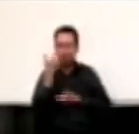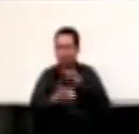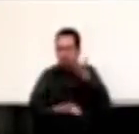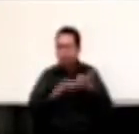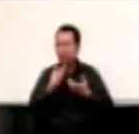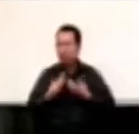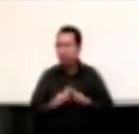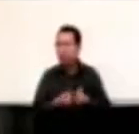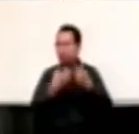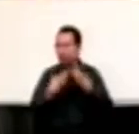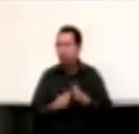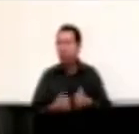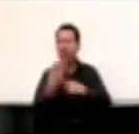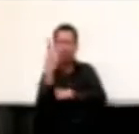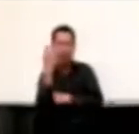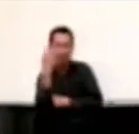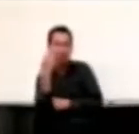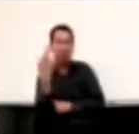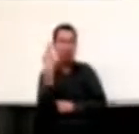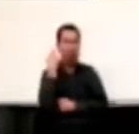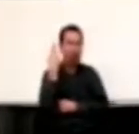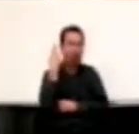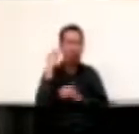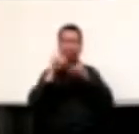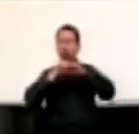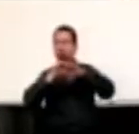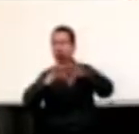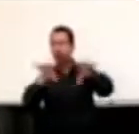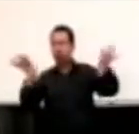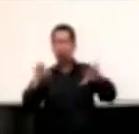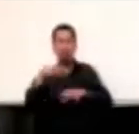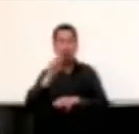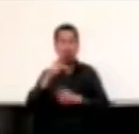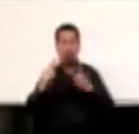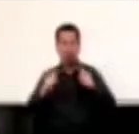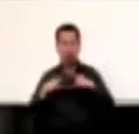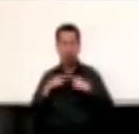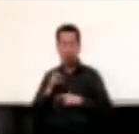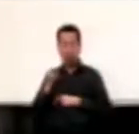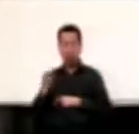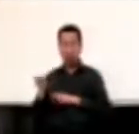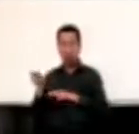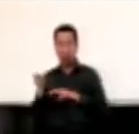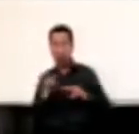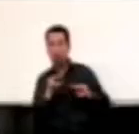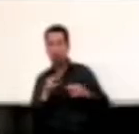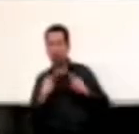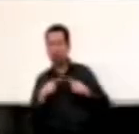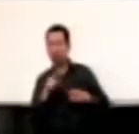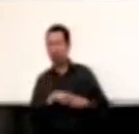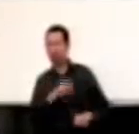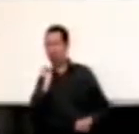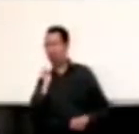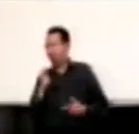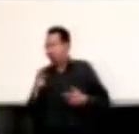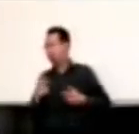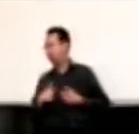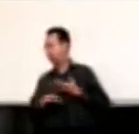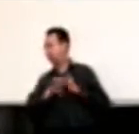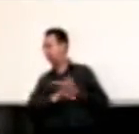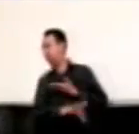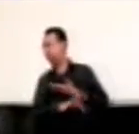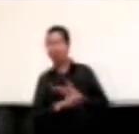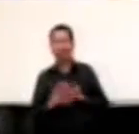entre políticos se dé a través de los partidos, sino que si en algún momento dado no cuidamos otras variables como las que menciona Fernando,